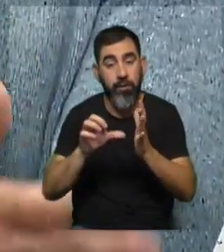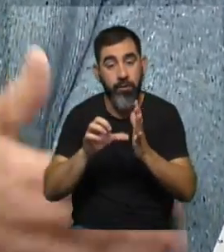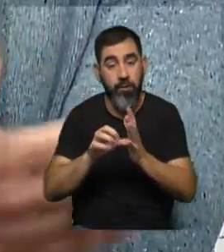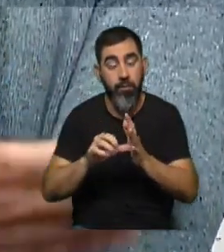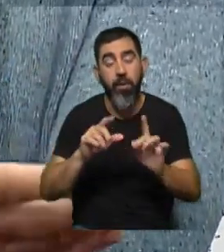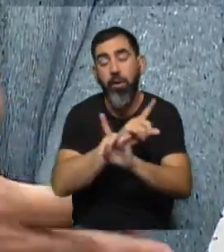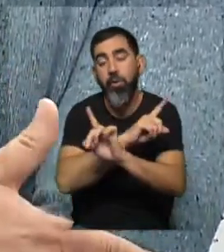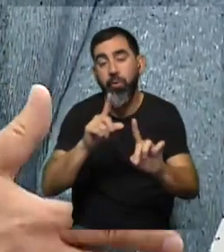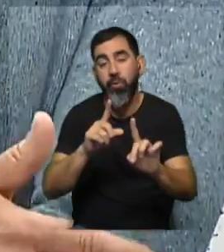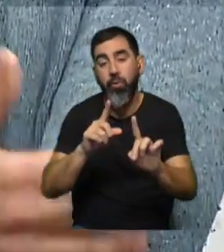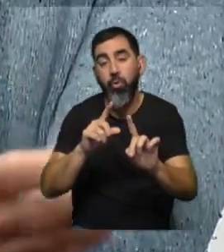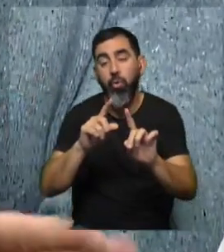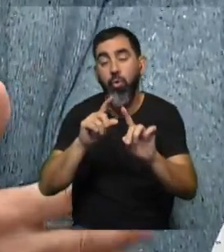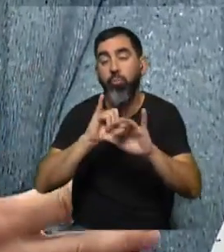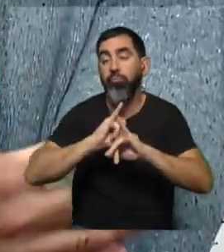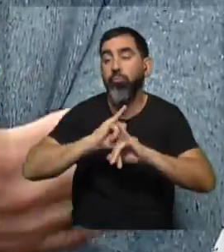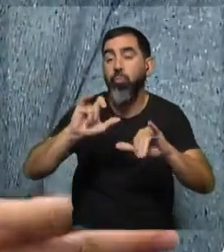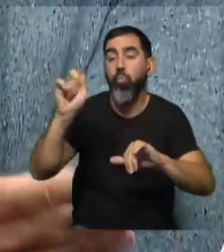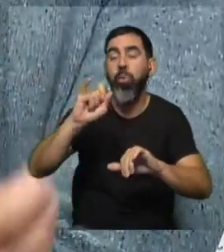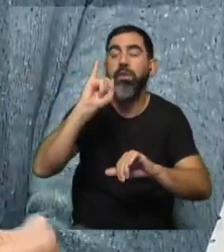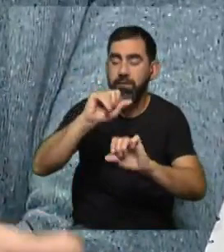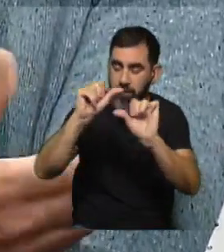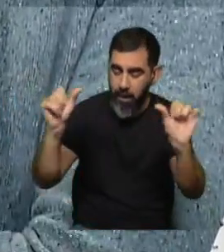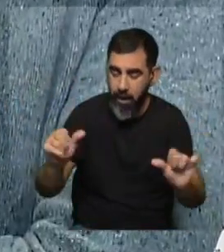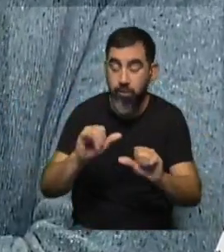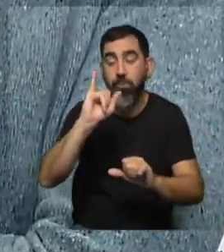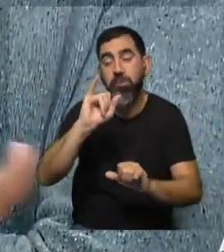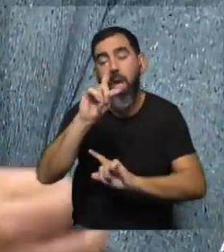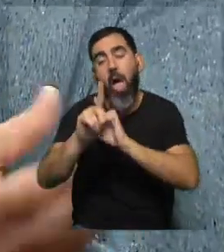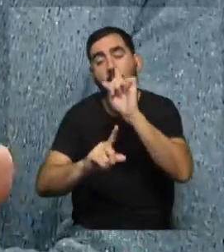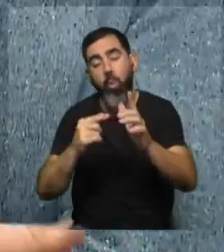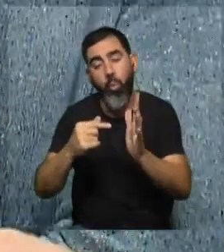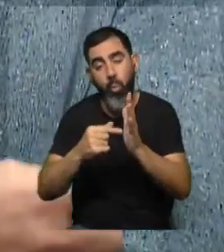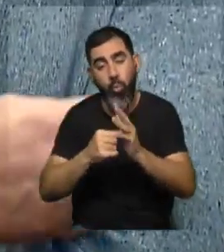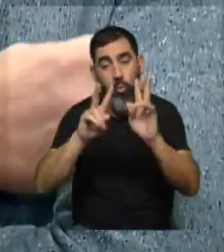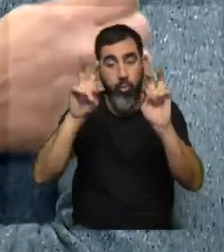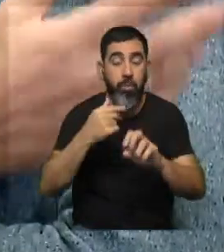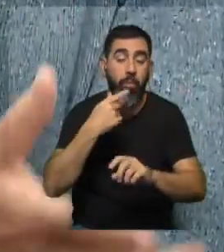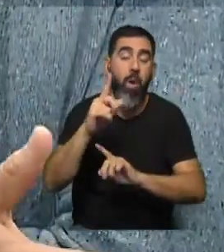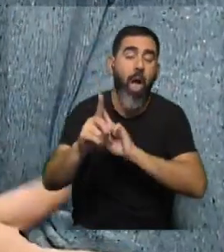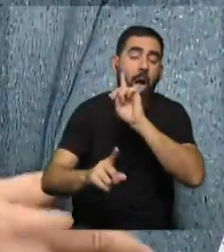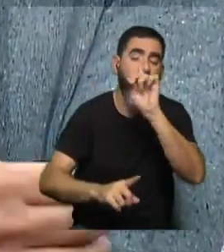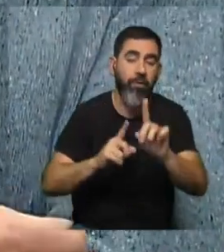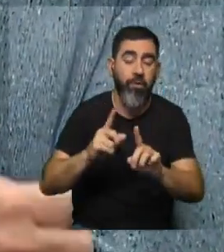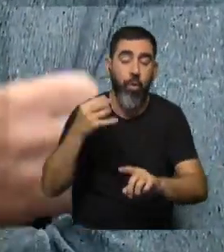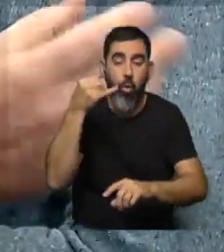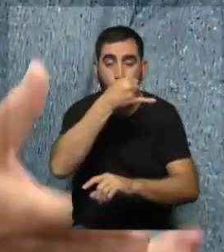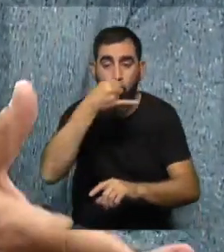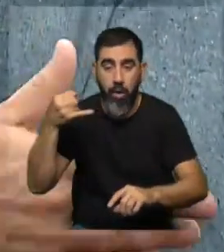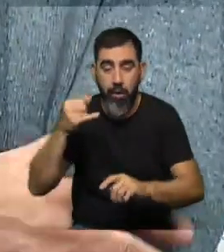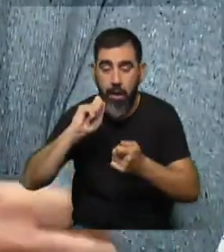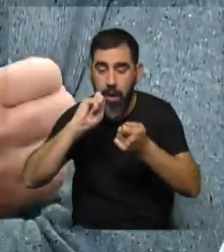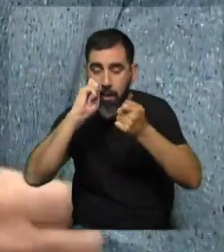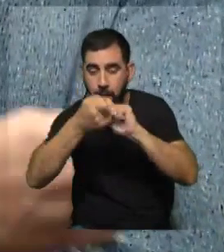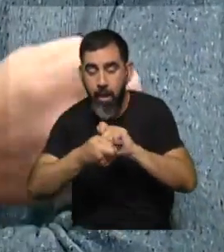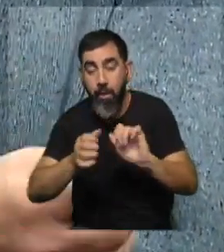no a través de notificaciones públicas que sí las hacemos cuando aparece un caso concreto como hubo en algún momento con la cocaína adulterada